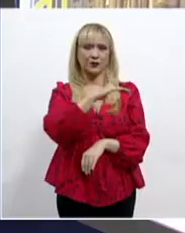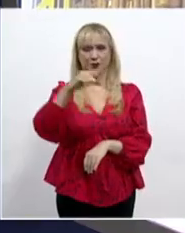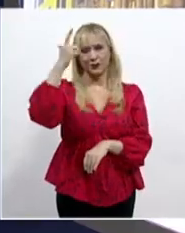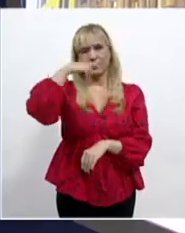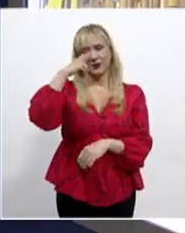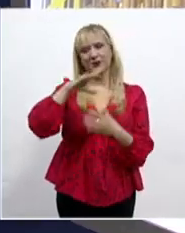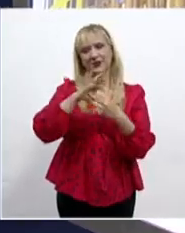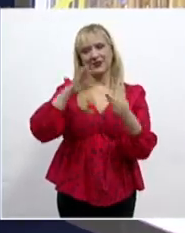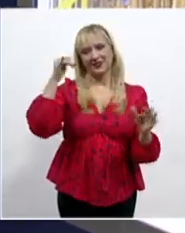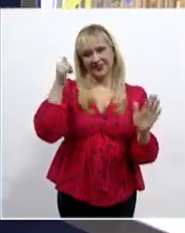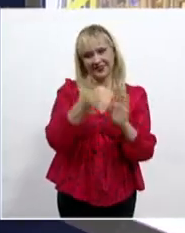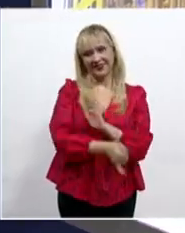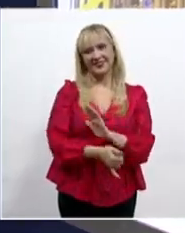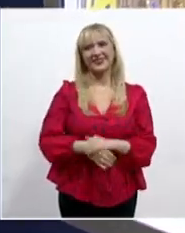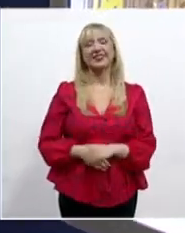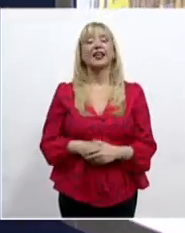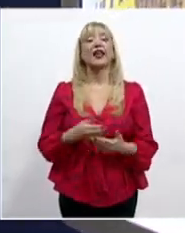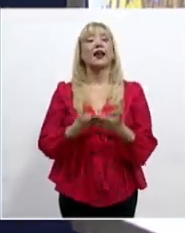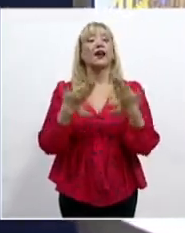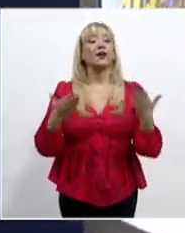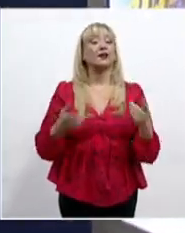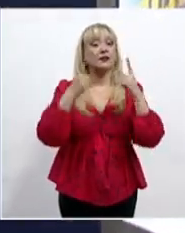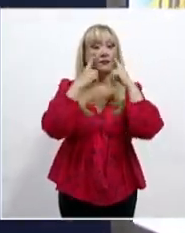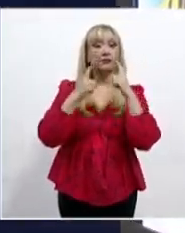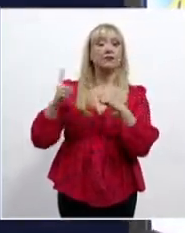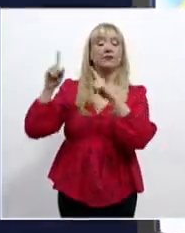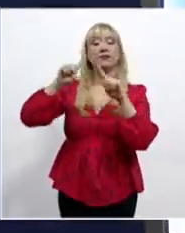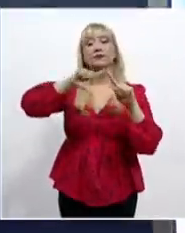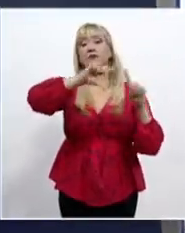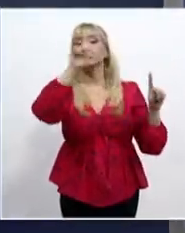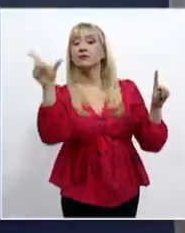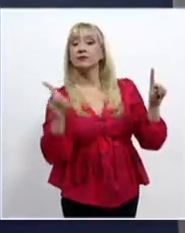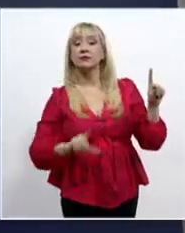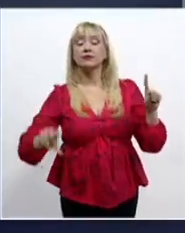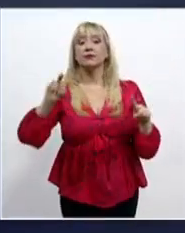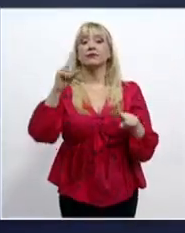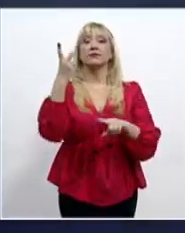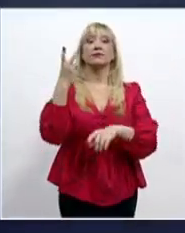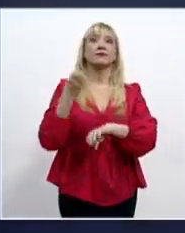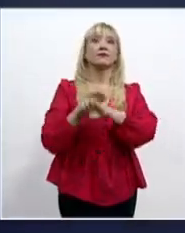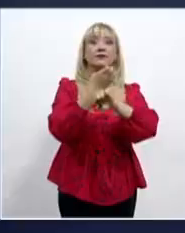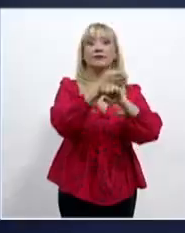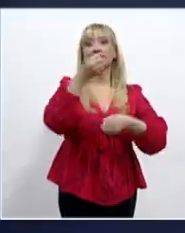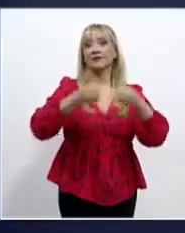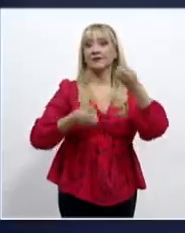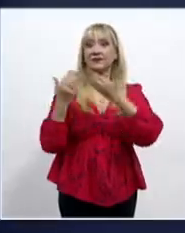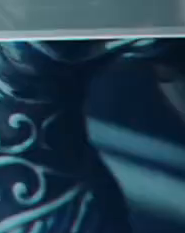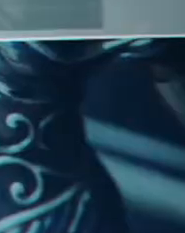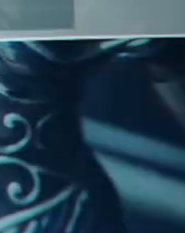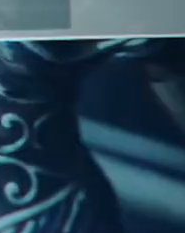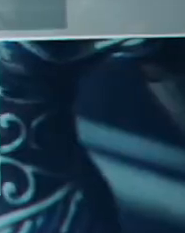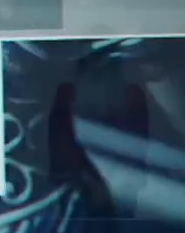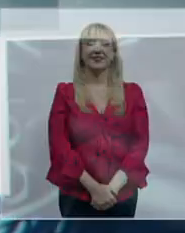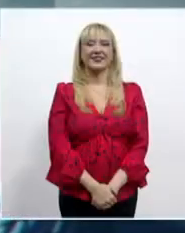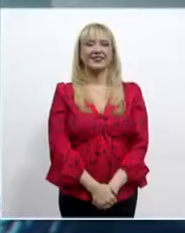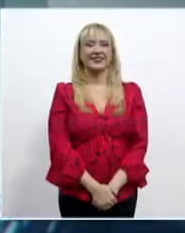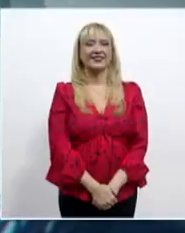noticiario nocturno. Ahora le invitamos a realizar un recorrido por algunas judicaturas locales con Jesús Daza.